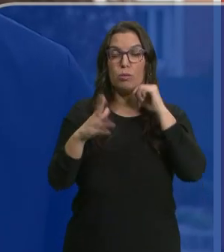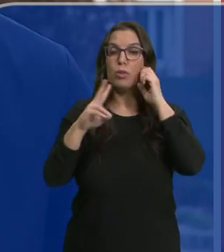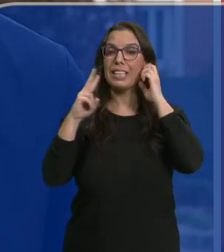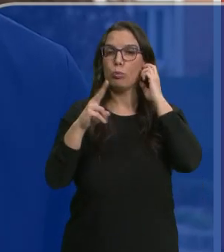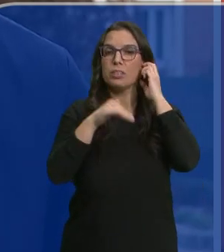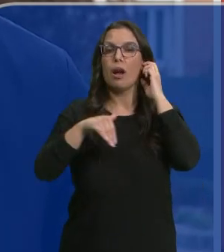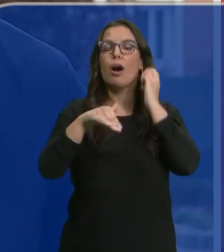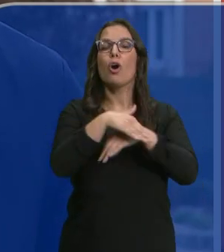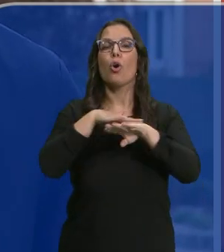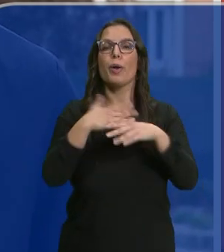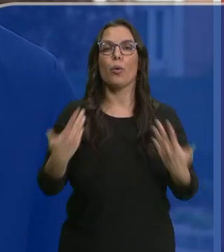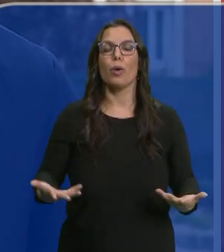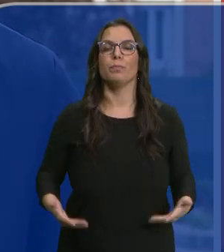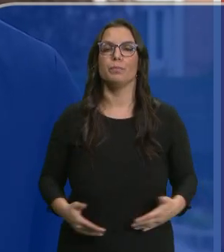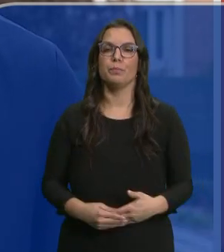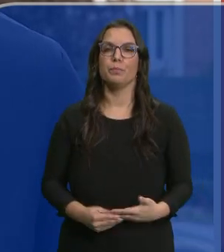Gobierno?